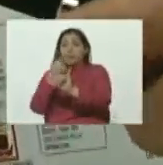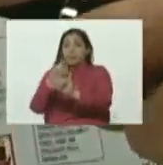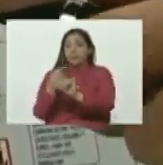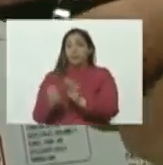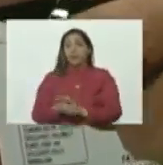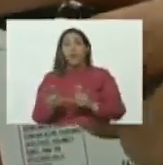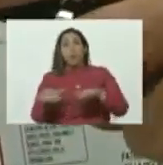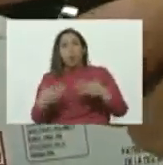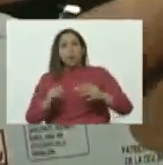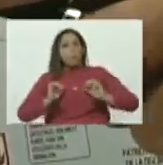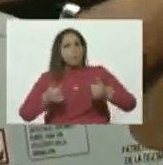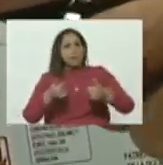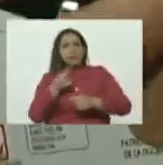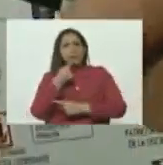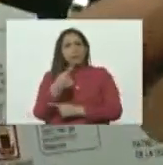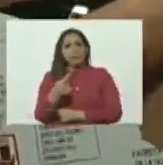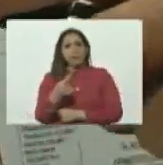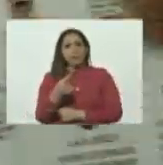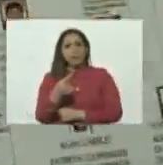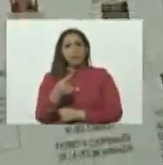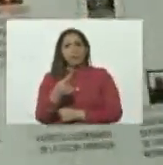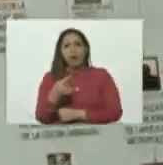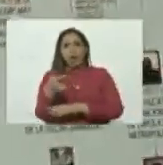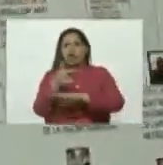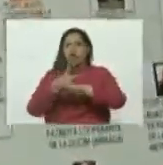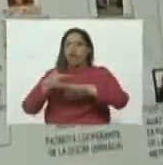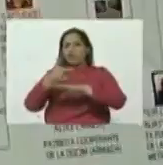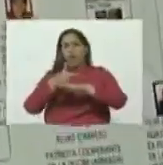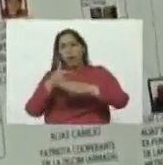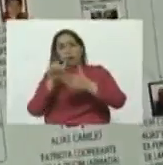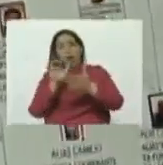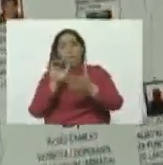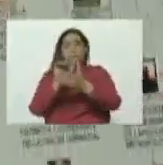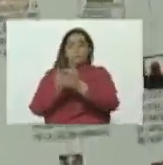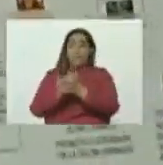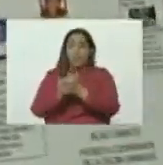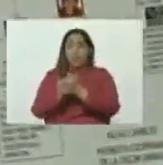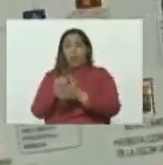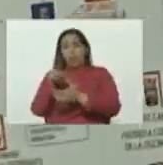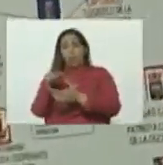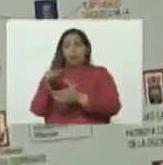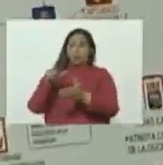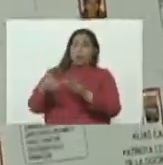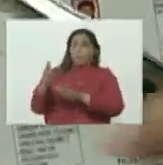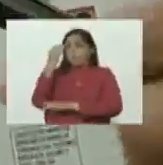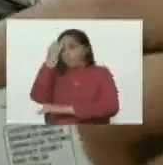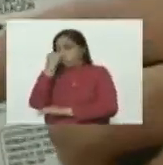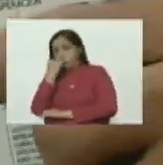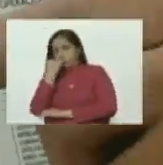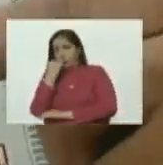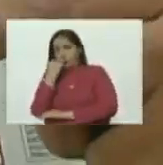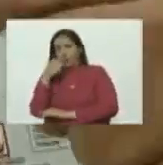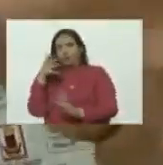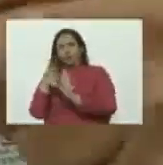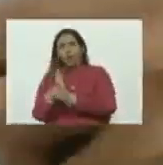Cuando empiecen a decir los gobiernos amigos de estos asesinos sobre la